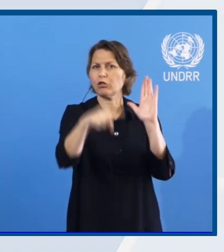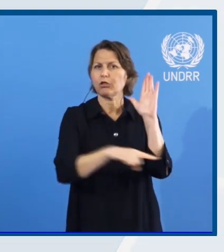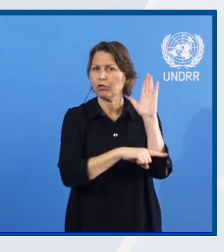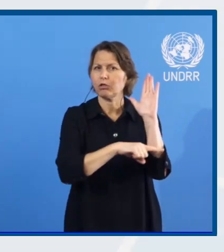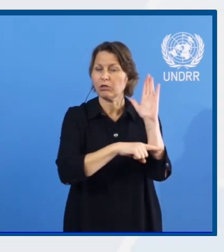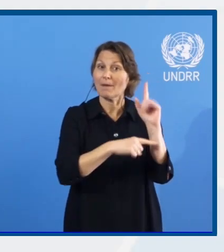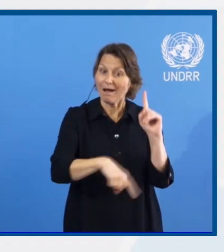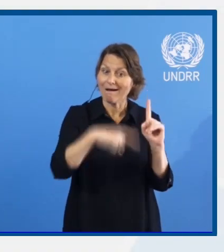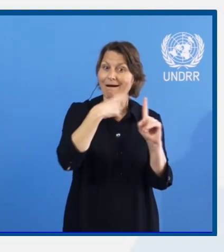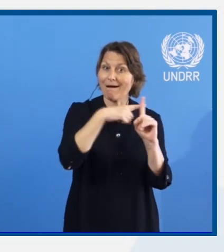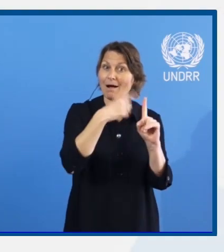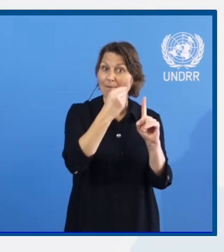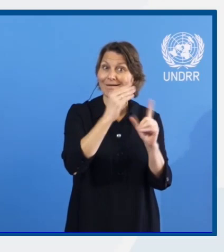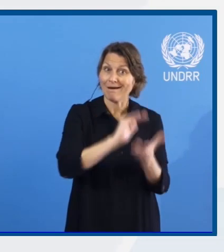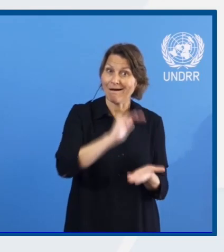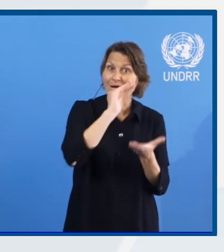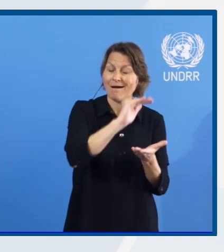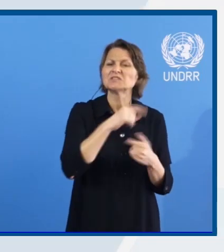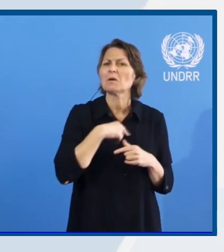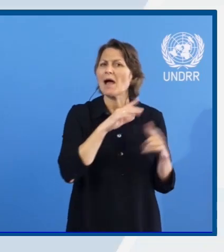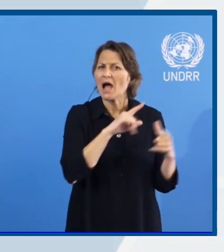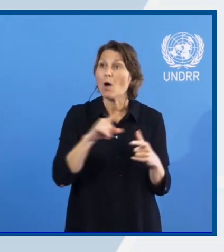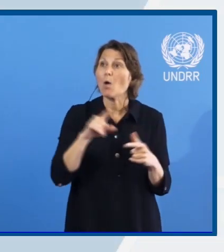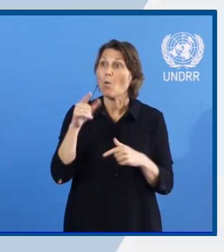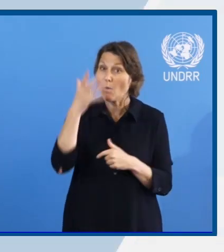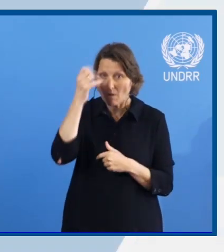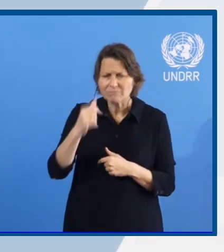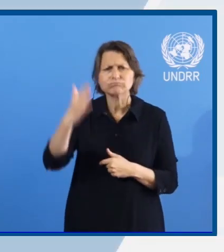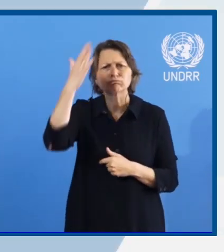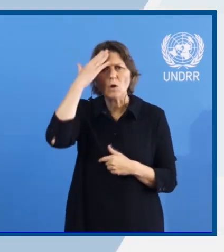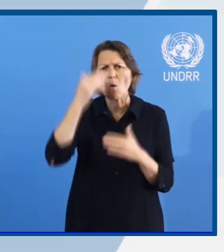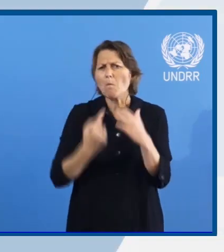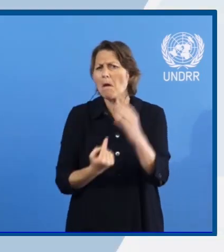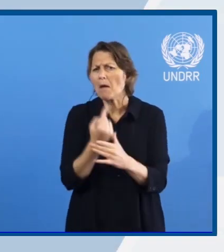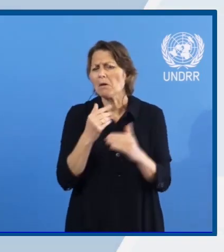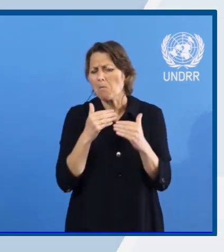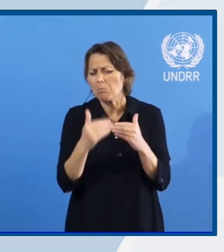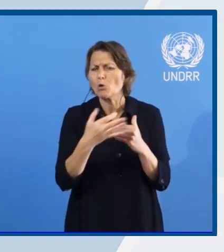con ejercicios de supervisión respecto al cumplimiento de ellas.